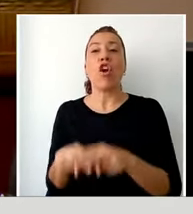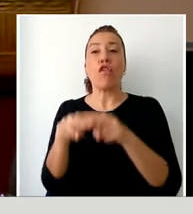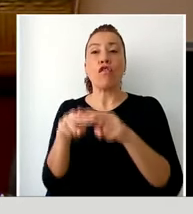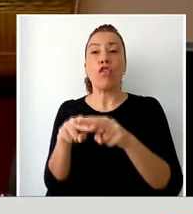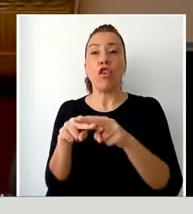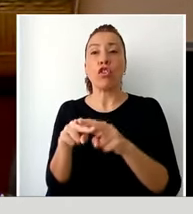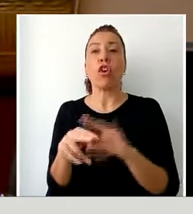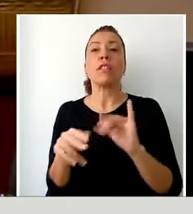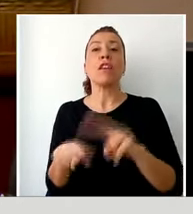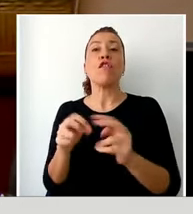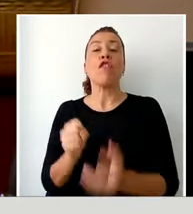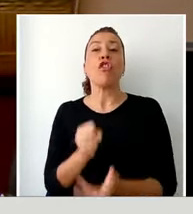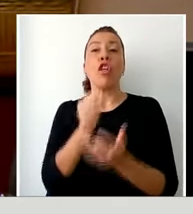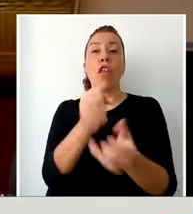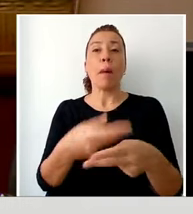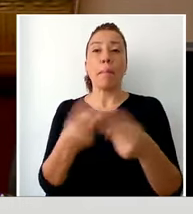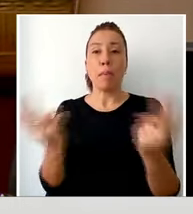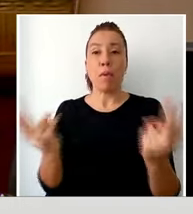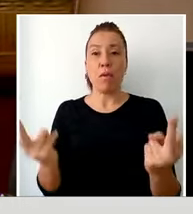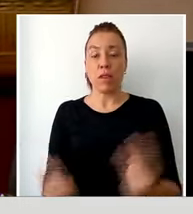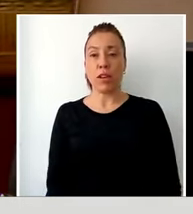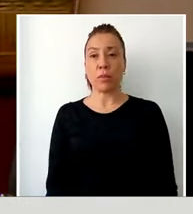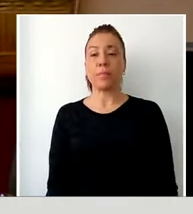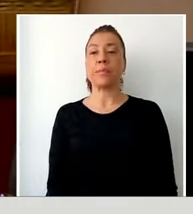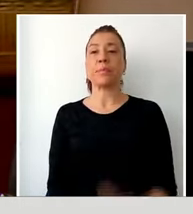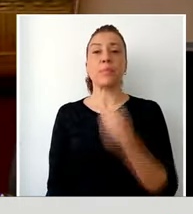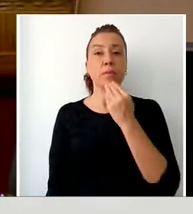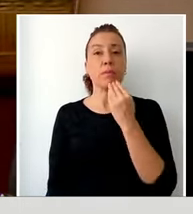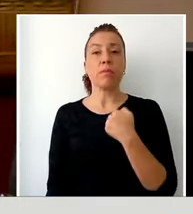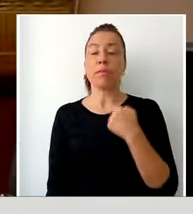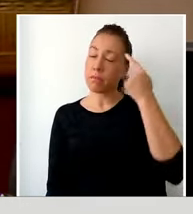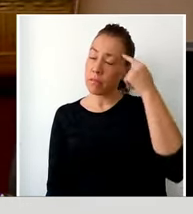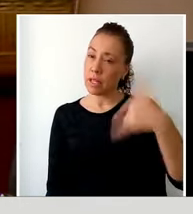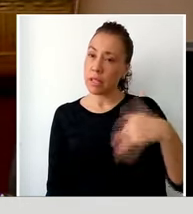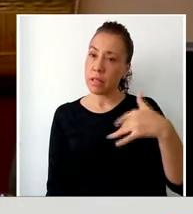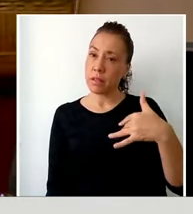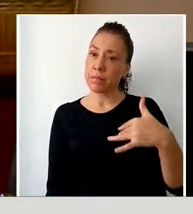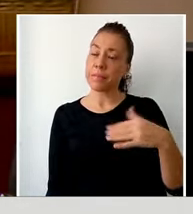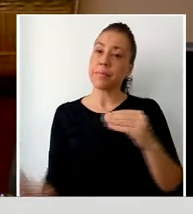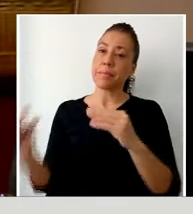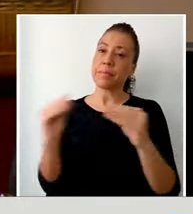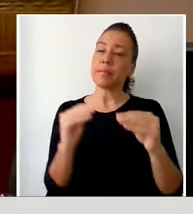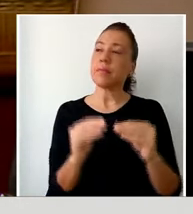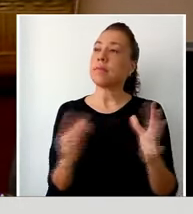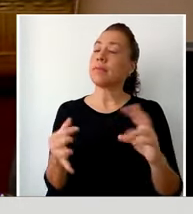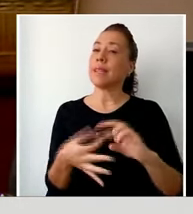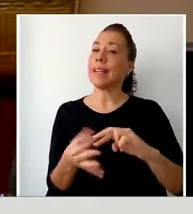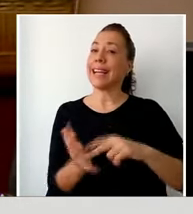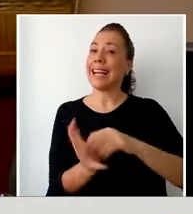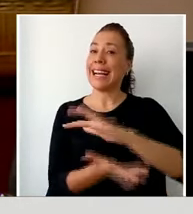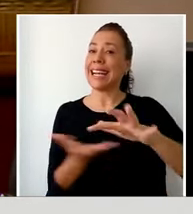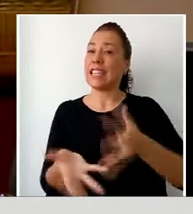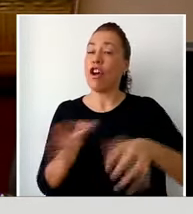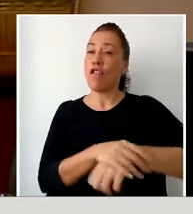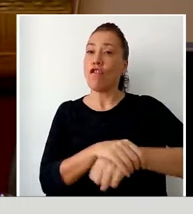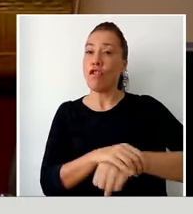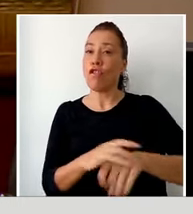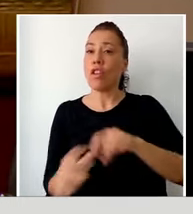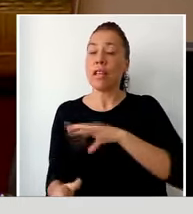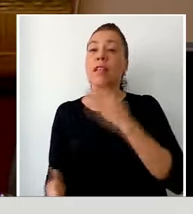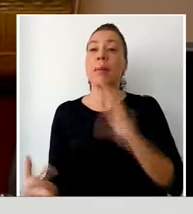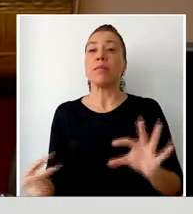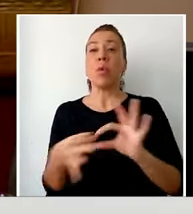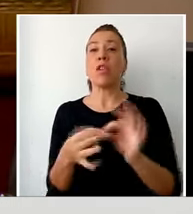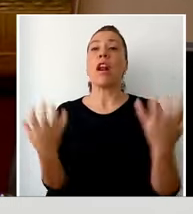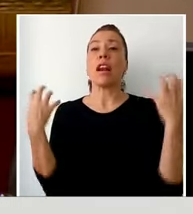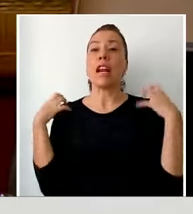de origen público Así que al mismo tiempo nos parece indispensable abordar la gran crisis del fútbol chileno de la mano de las responsabilidades que le competen a